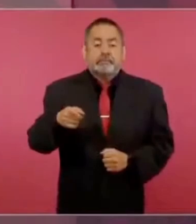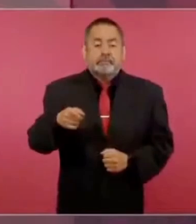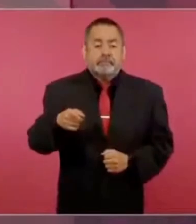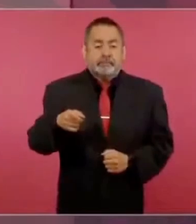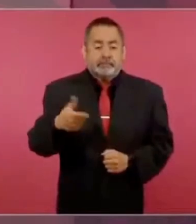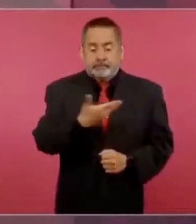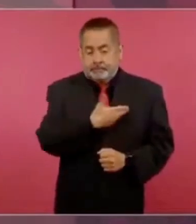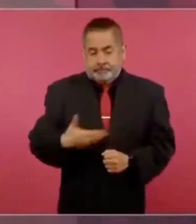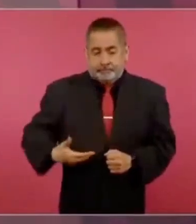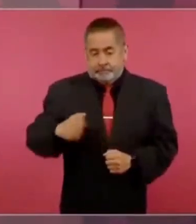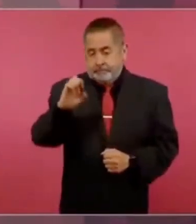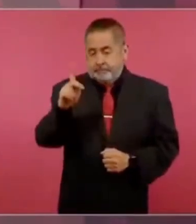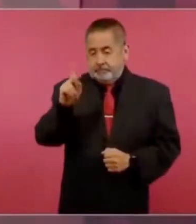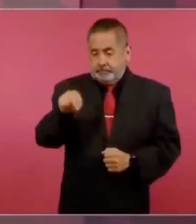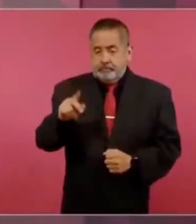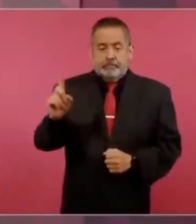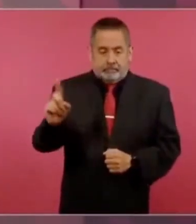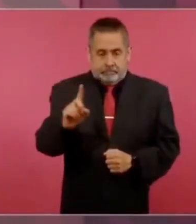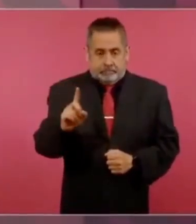viene la elección del 18